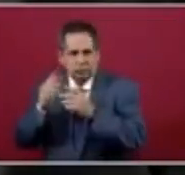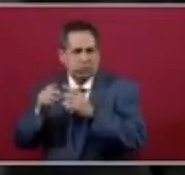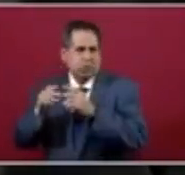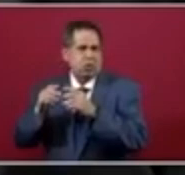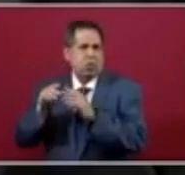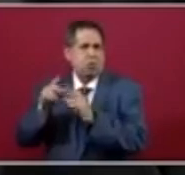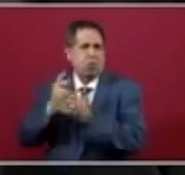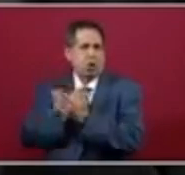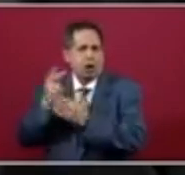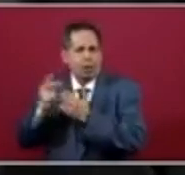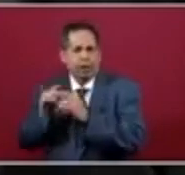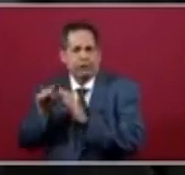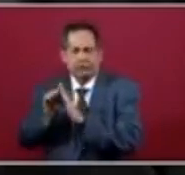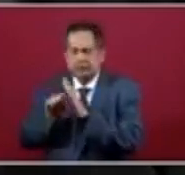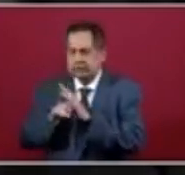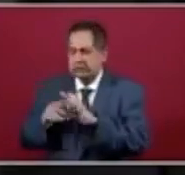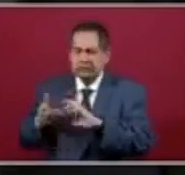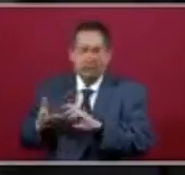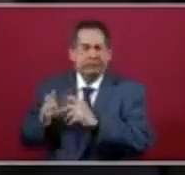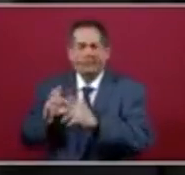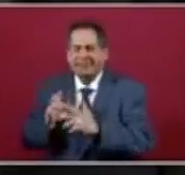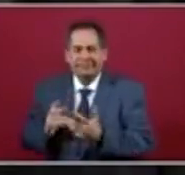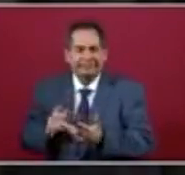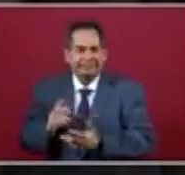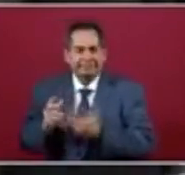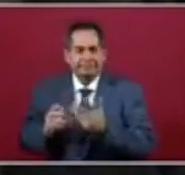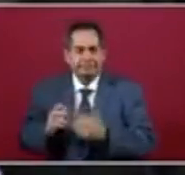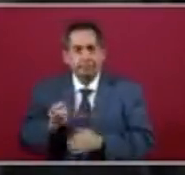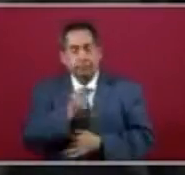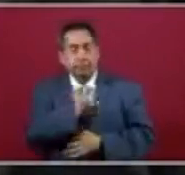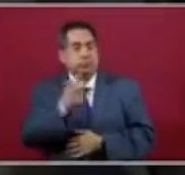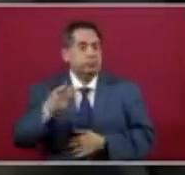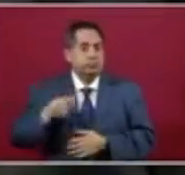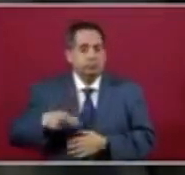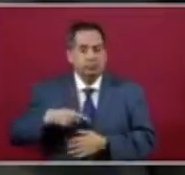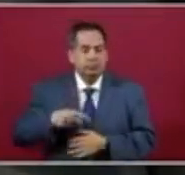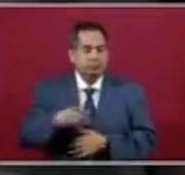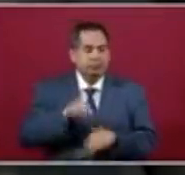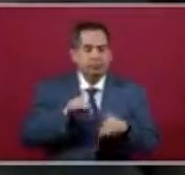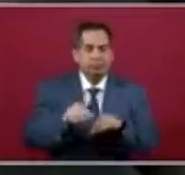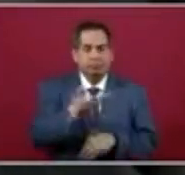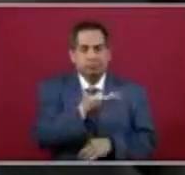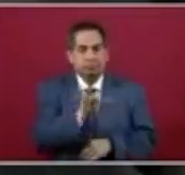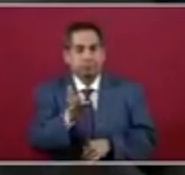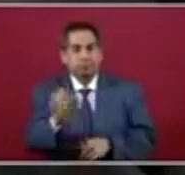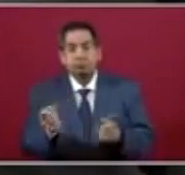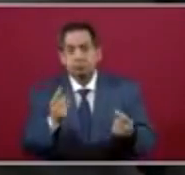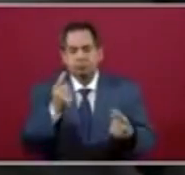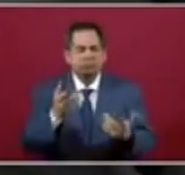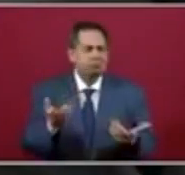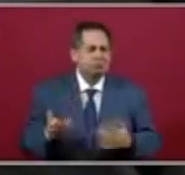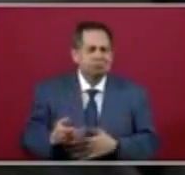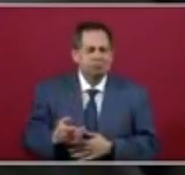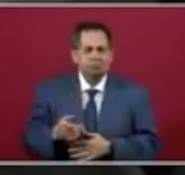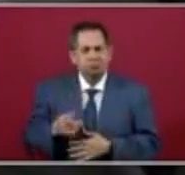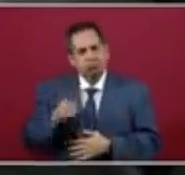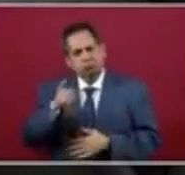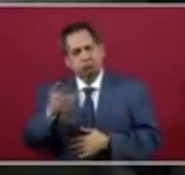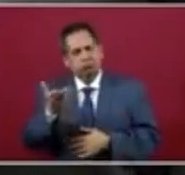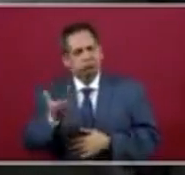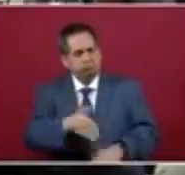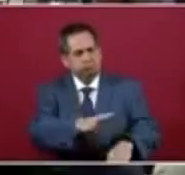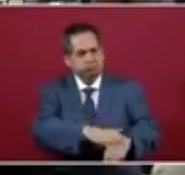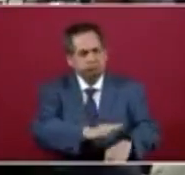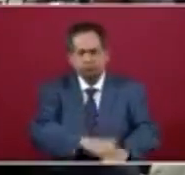e incluso ha pues dañado, igual han perdido, las personas han perdido ya sus empleos en algunos casos. ¿Cuál sería el llamado a estas